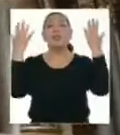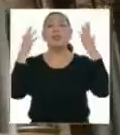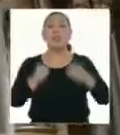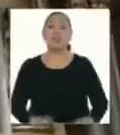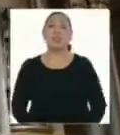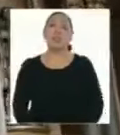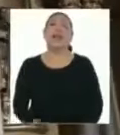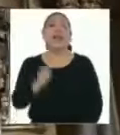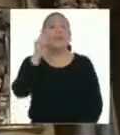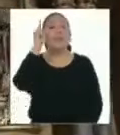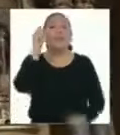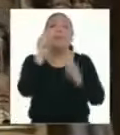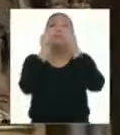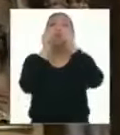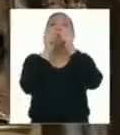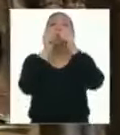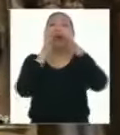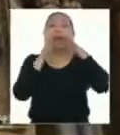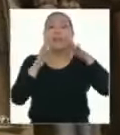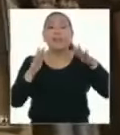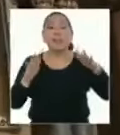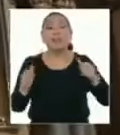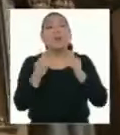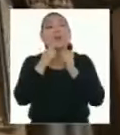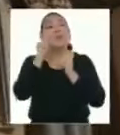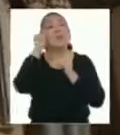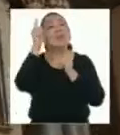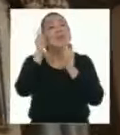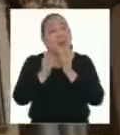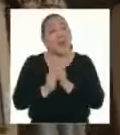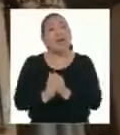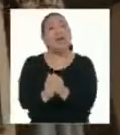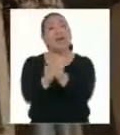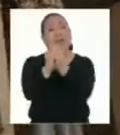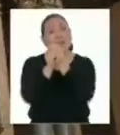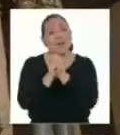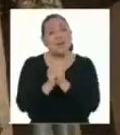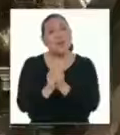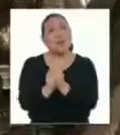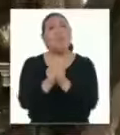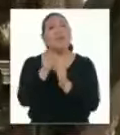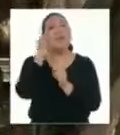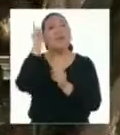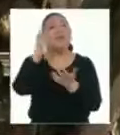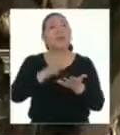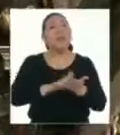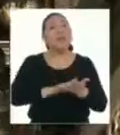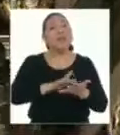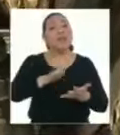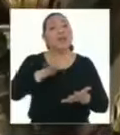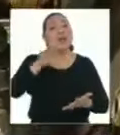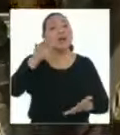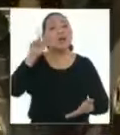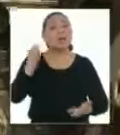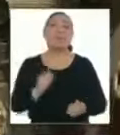alabamos, te bendecimos, te adoramos, te